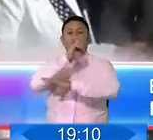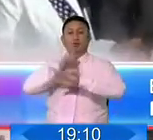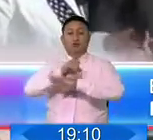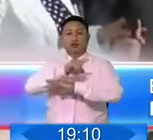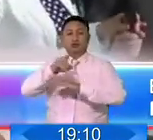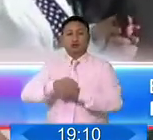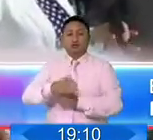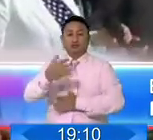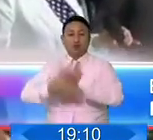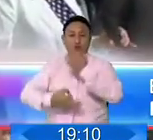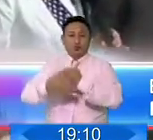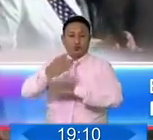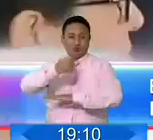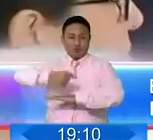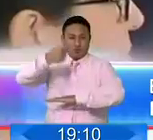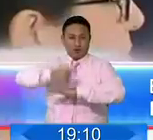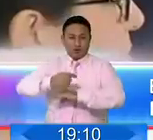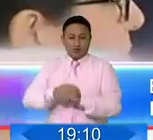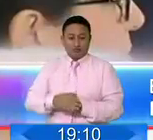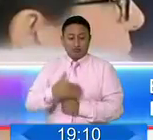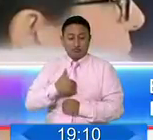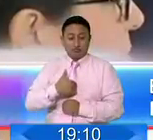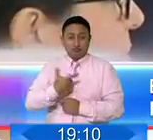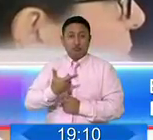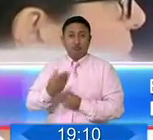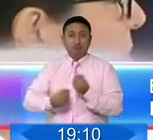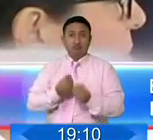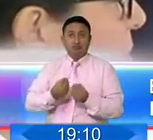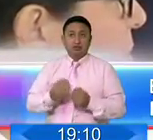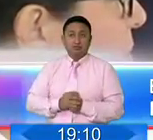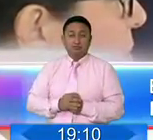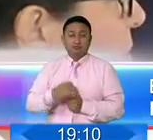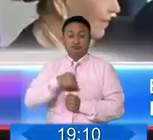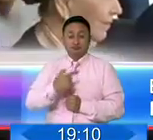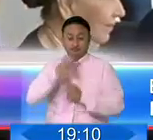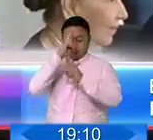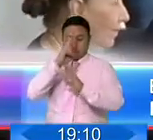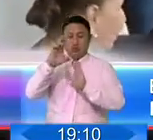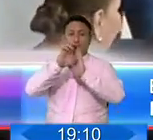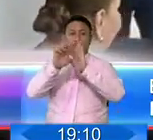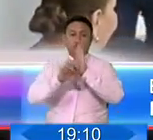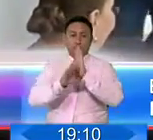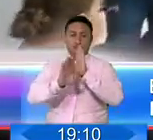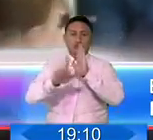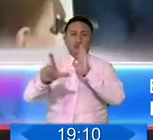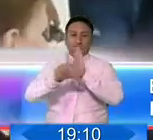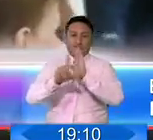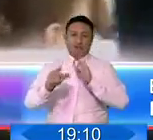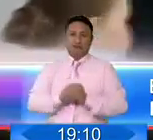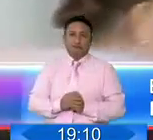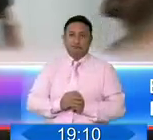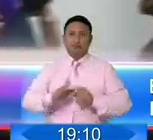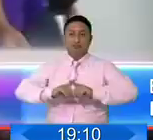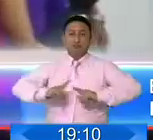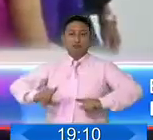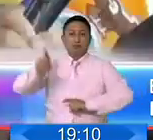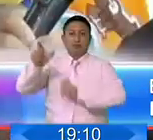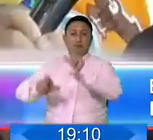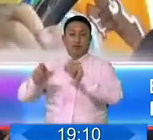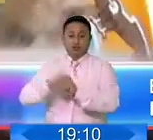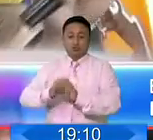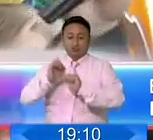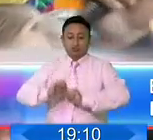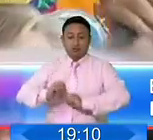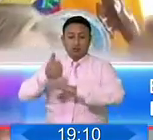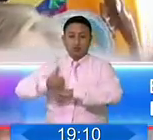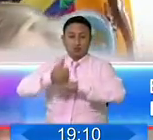en Guayas y dijo que su gestión se enmarcará en la Constitución y las leyes, pero sobre todo en el mandato popular para que las